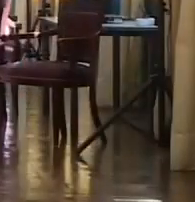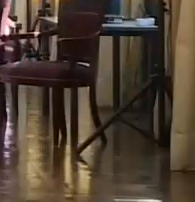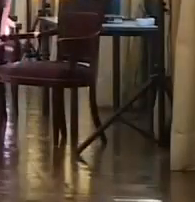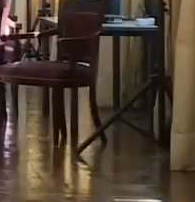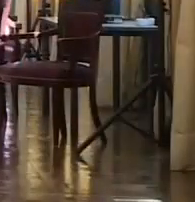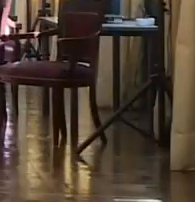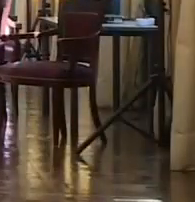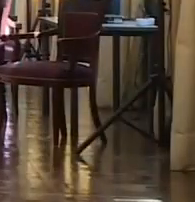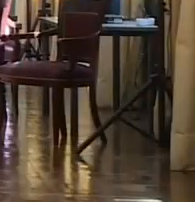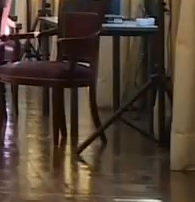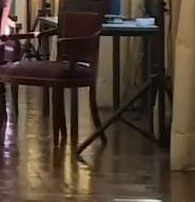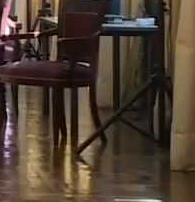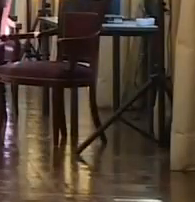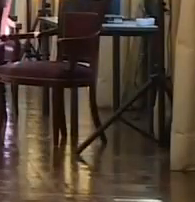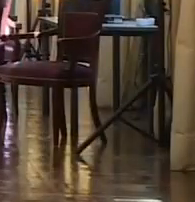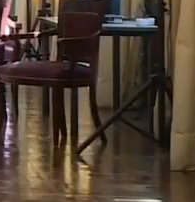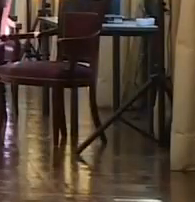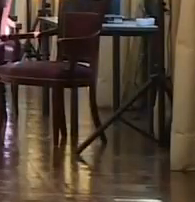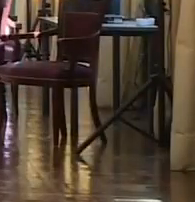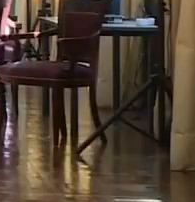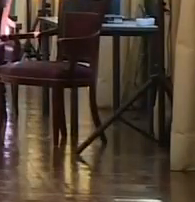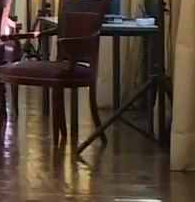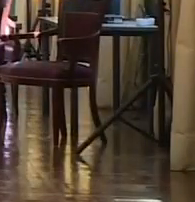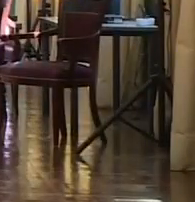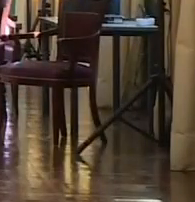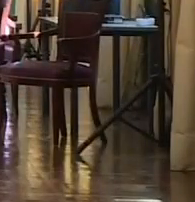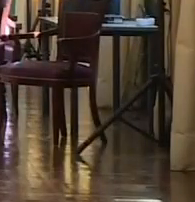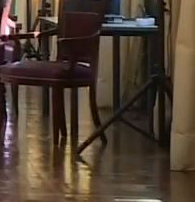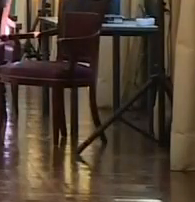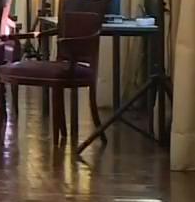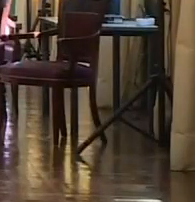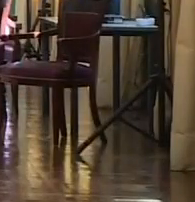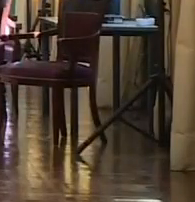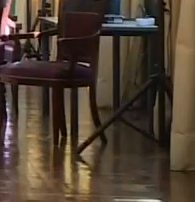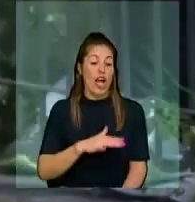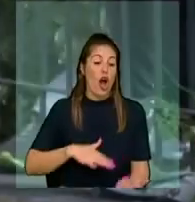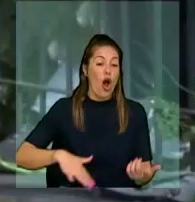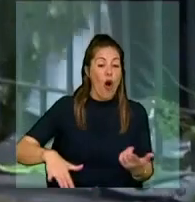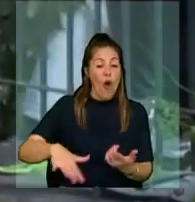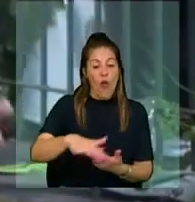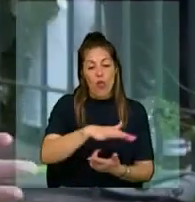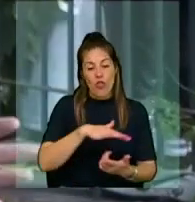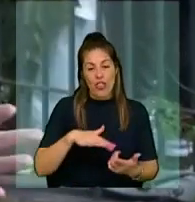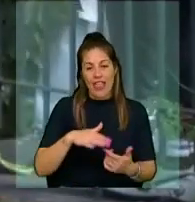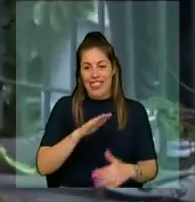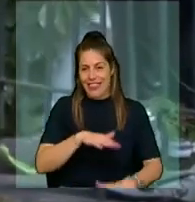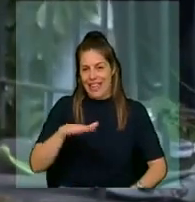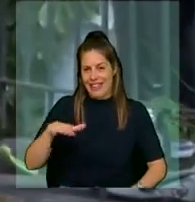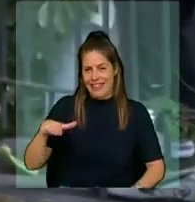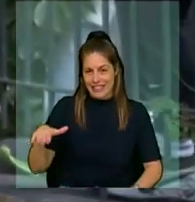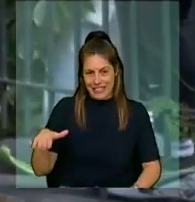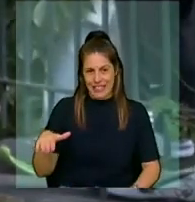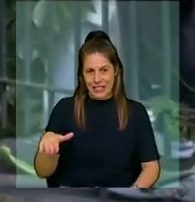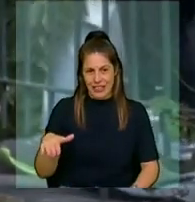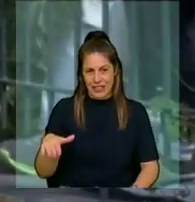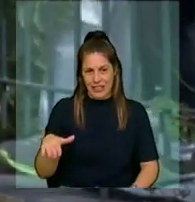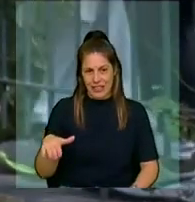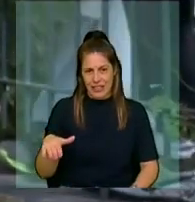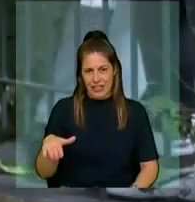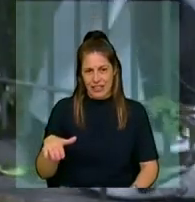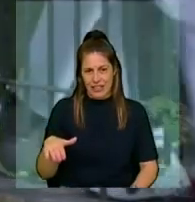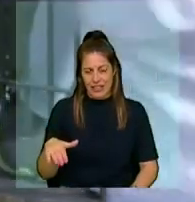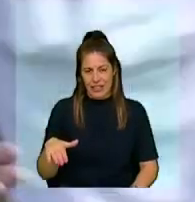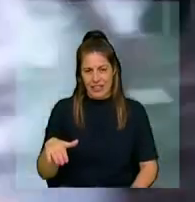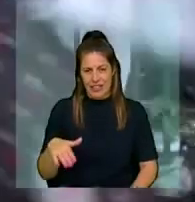...a Montevideo, Guillermo Monsequi, primero hablando a propósito de esta situación, alborotados por la vuelta